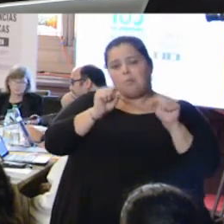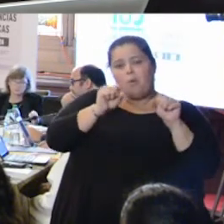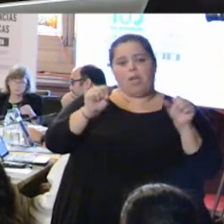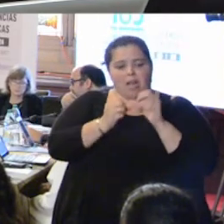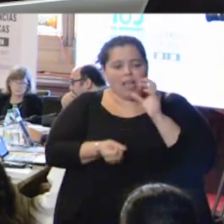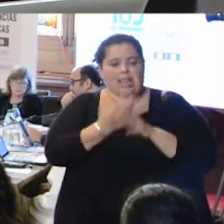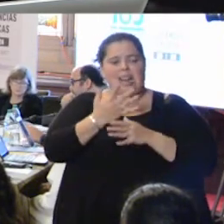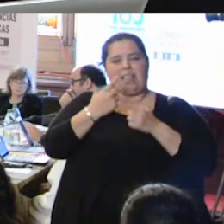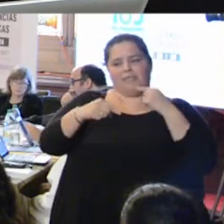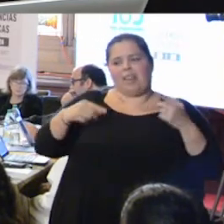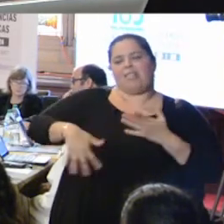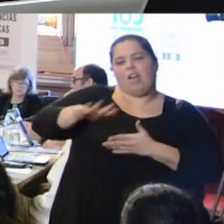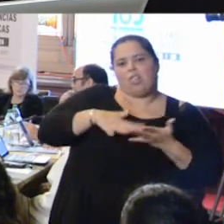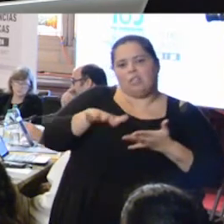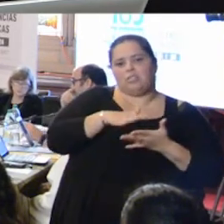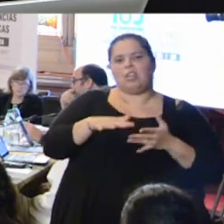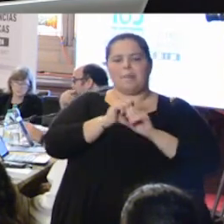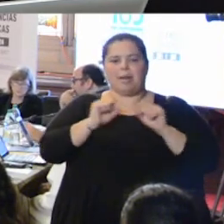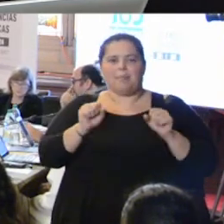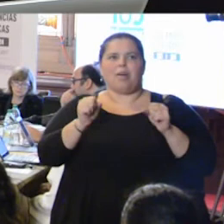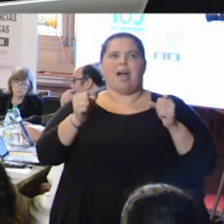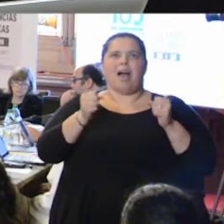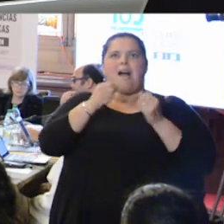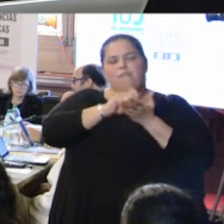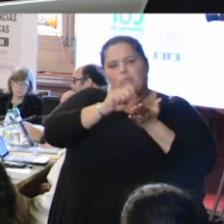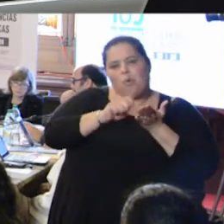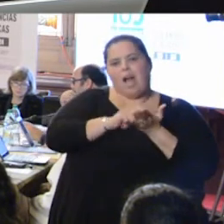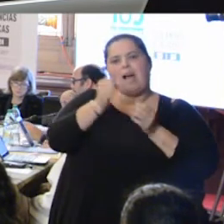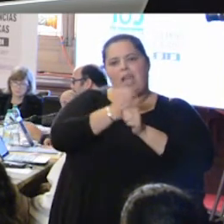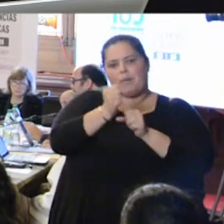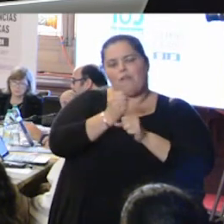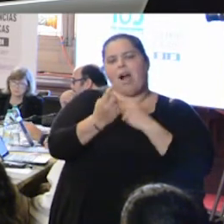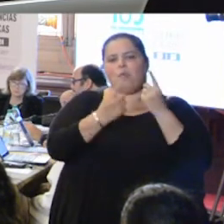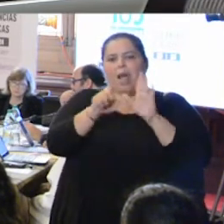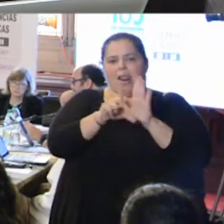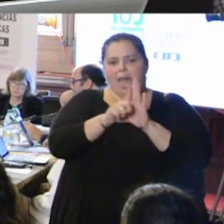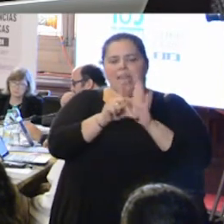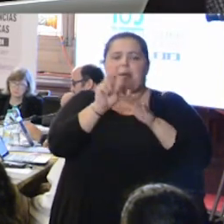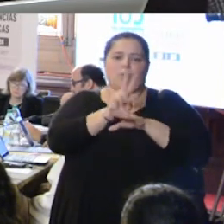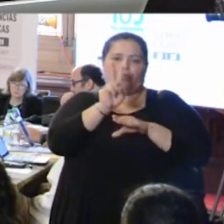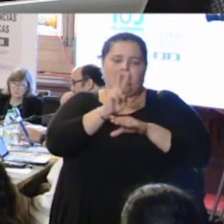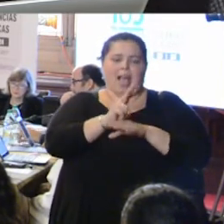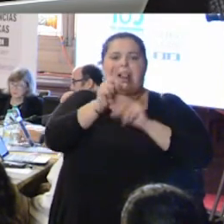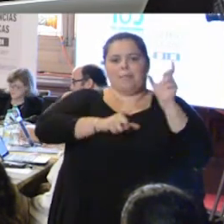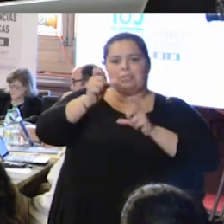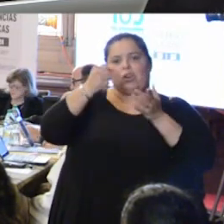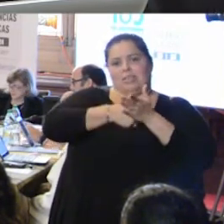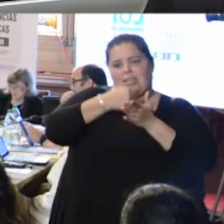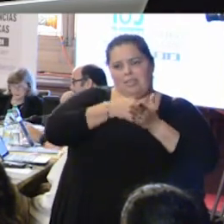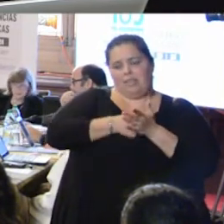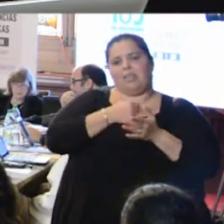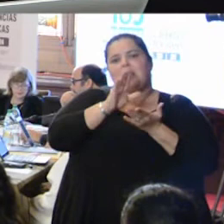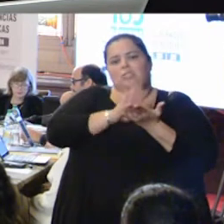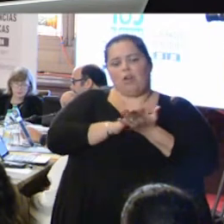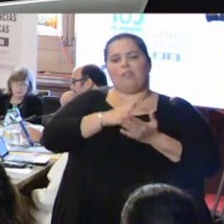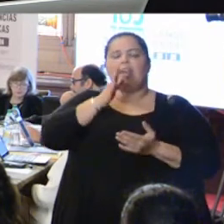las condiciones para la formulación y aprobación de una ley que proteja a los defensores y defensoras de derechos humanos en